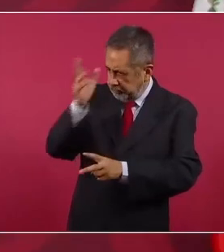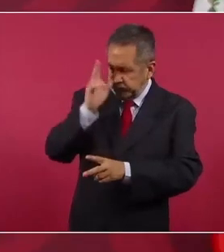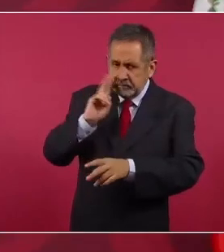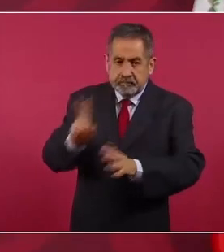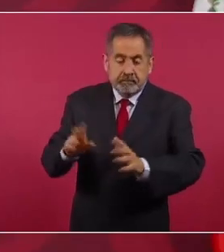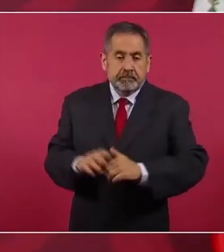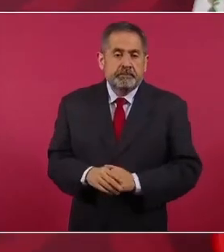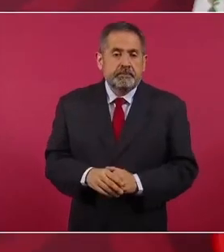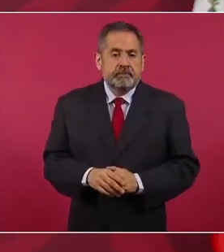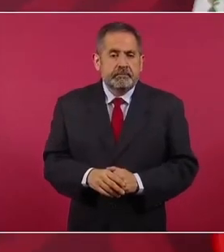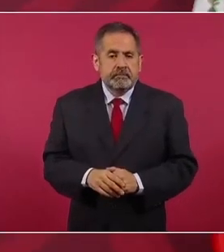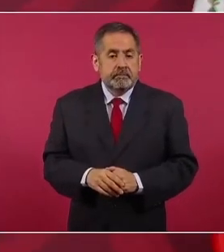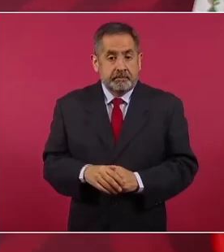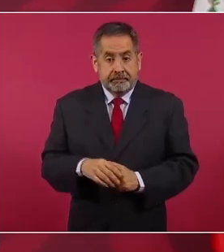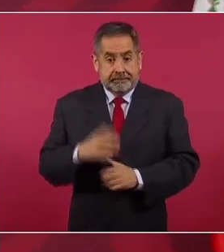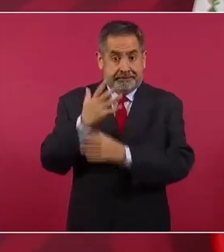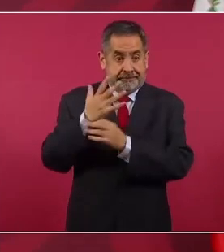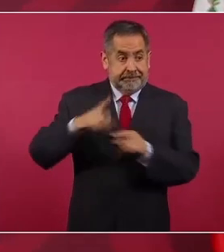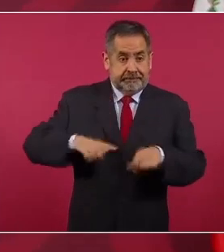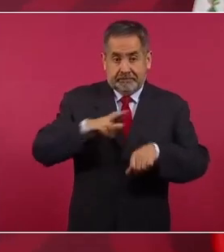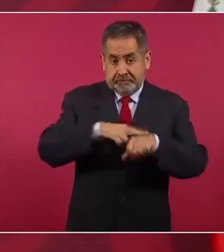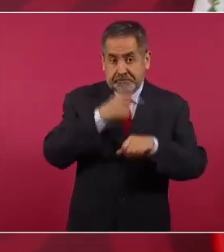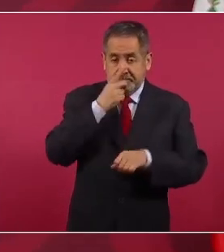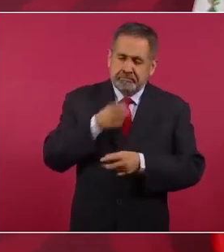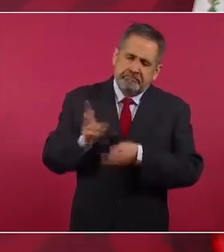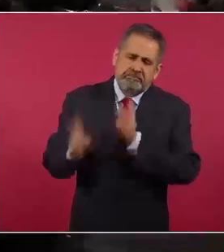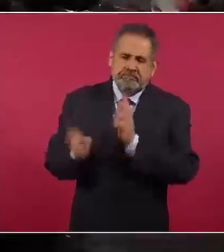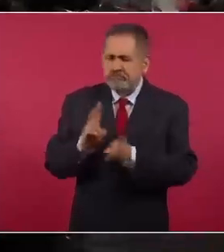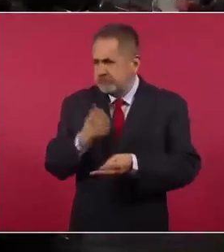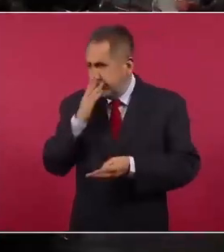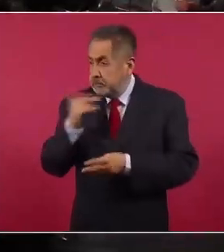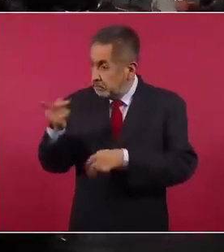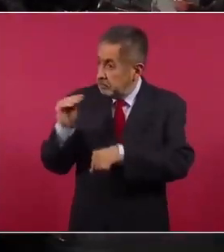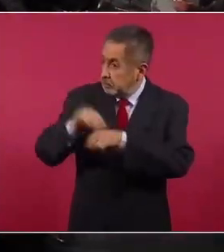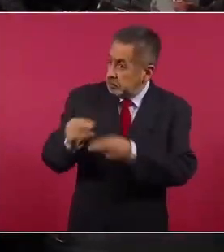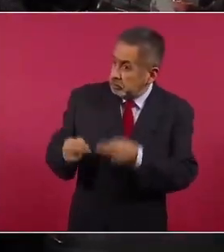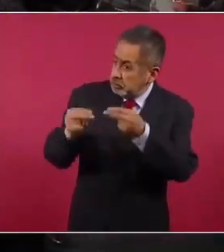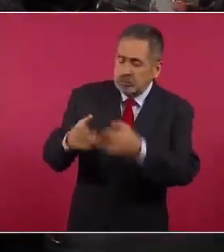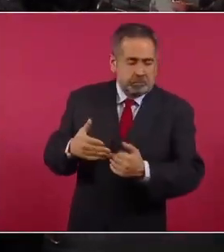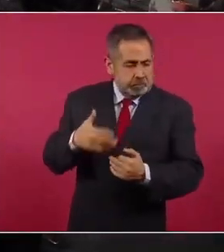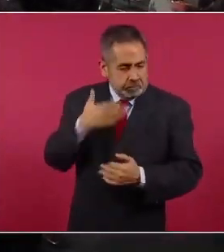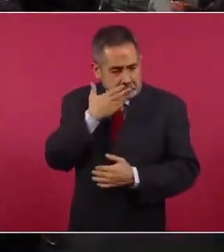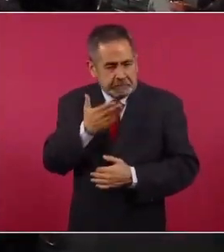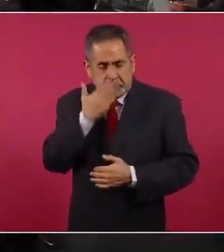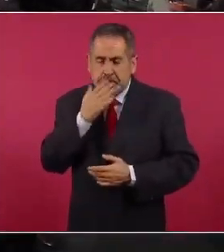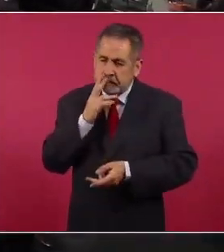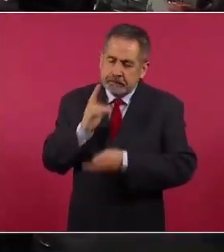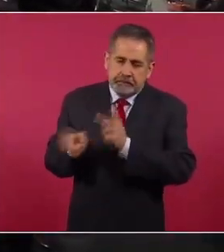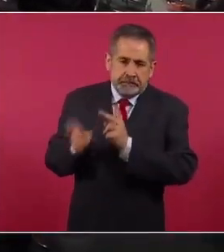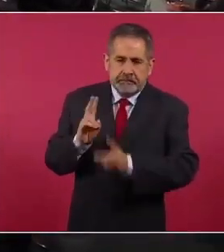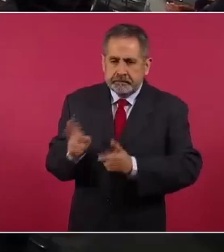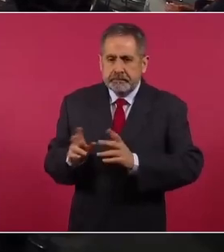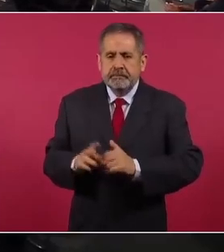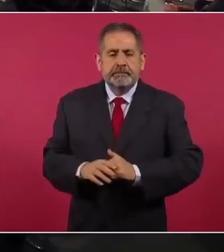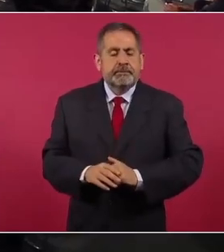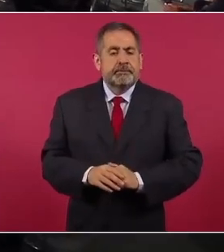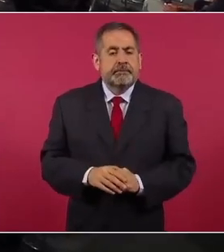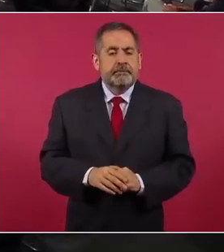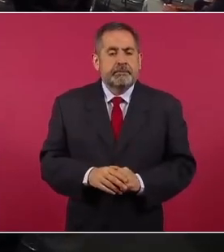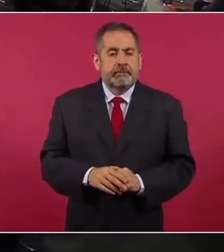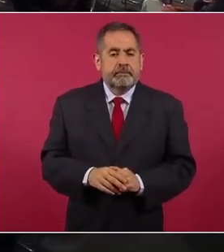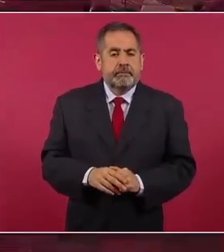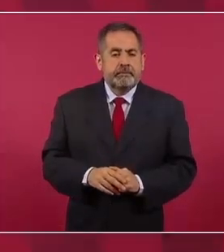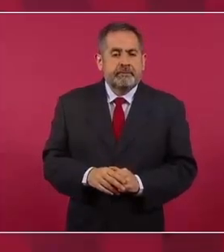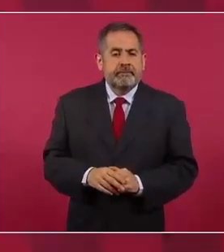Dice que platicaron y todo muy bien, que iban a invertir. Y ya cuando